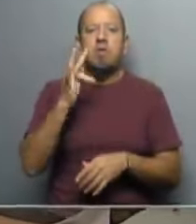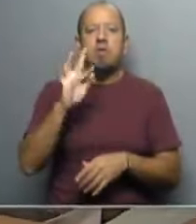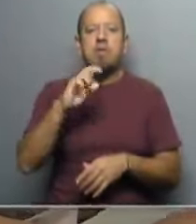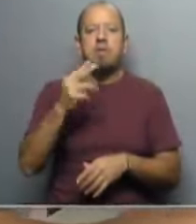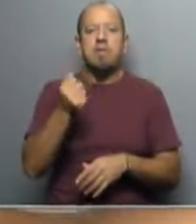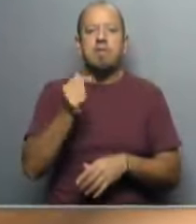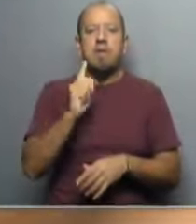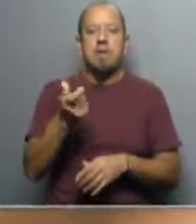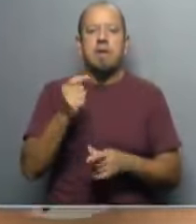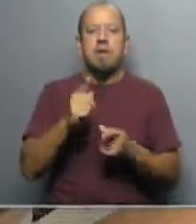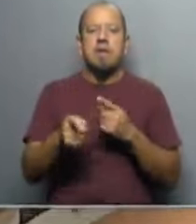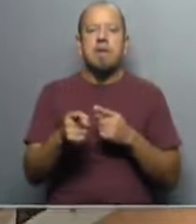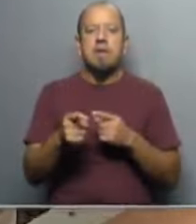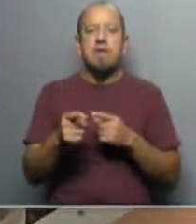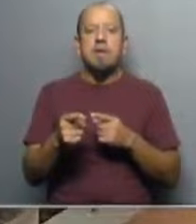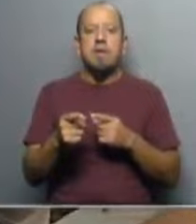apellido.